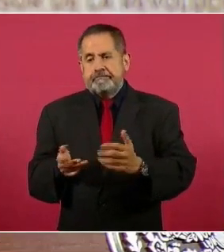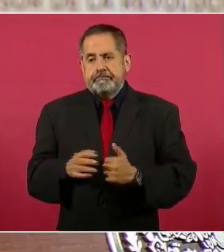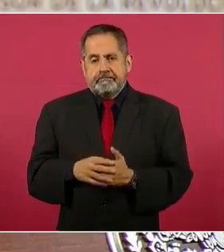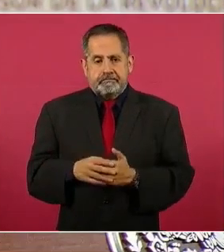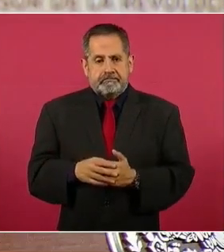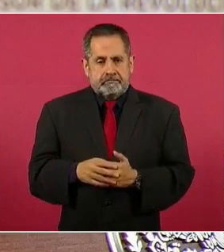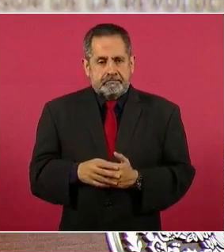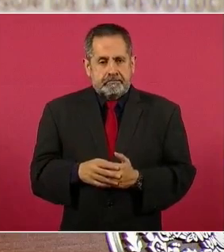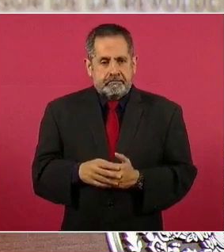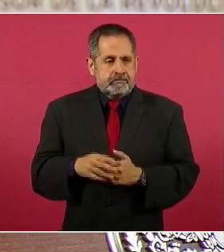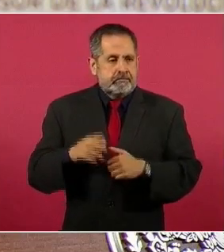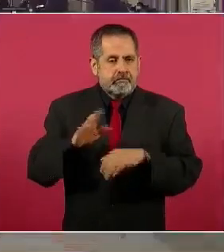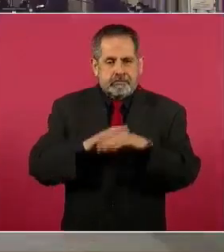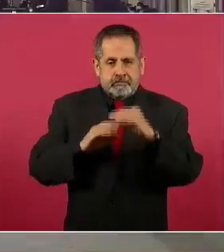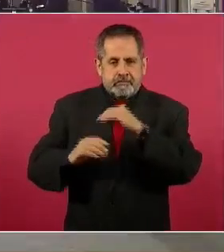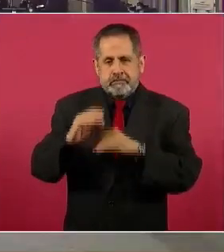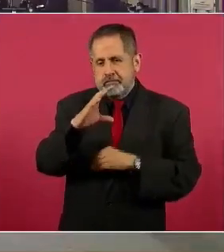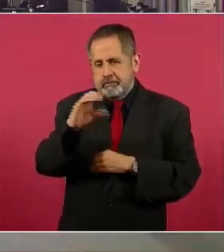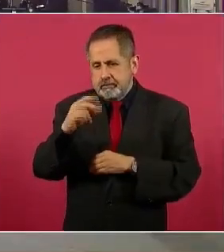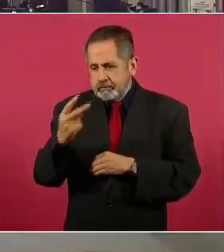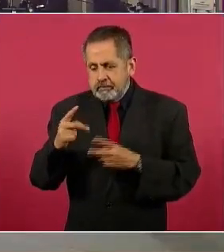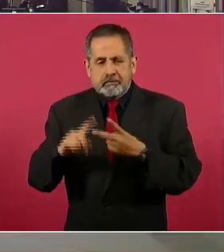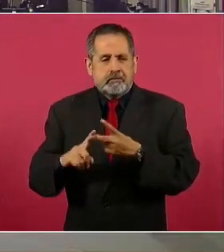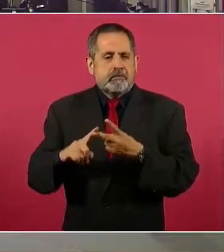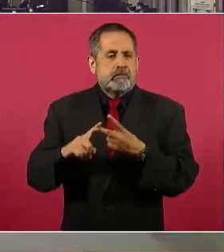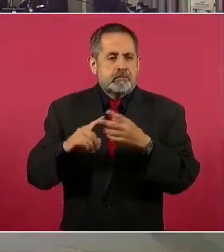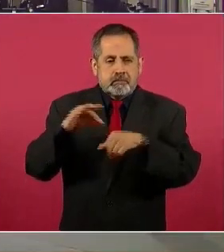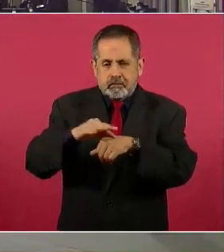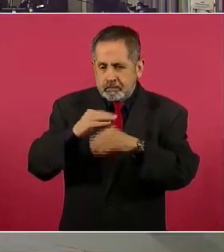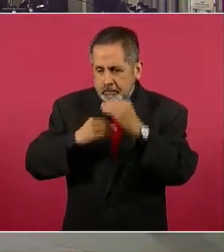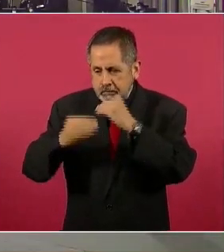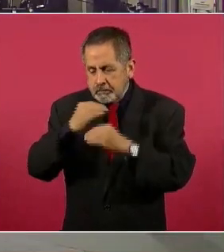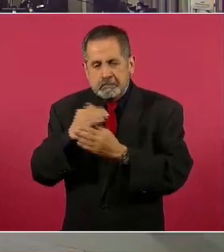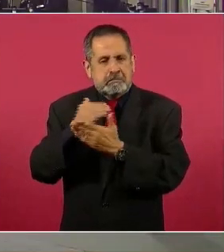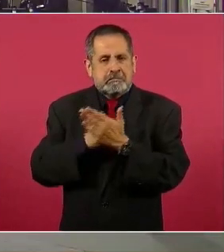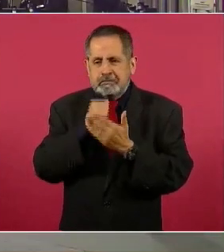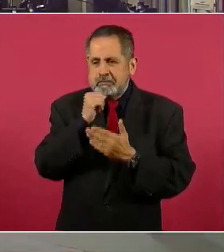sea, más carbohidrato, menos proteínas.